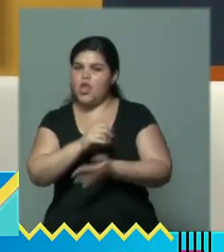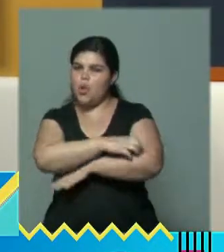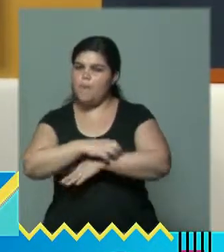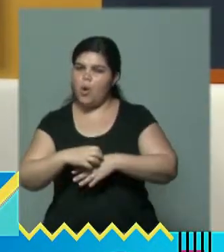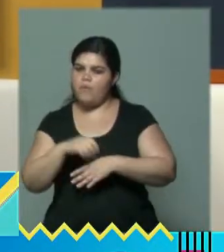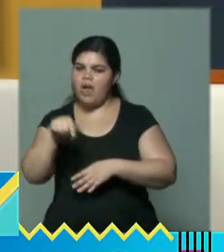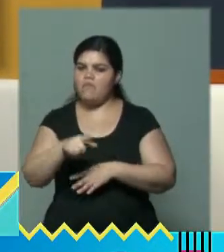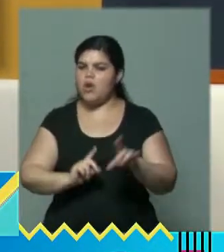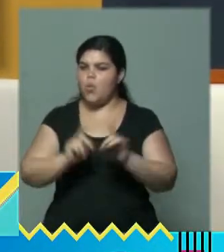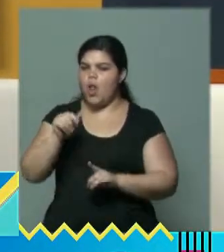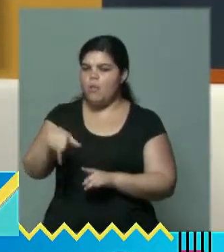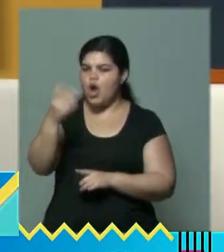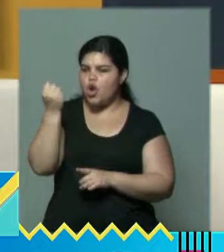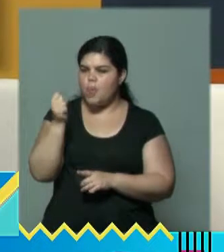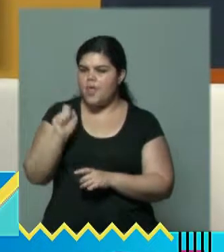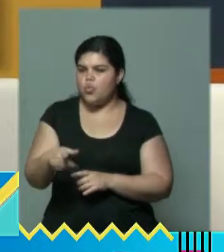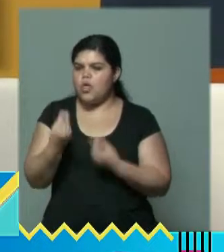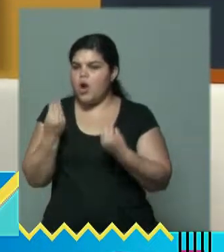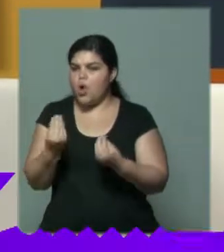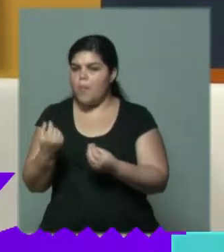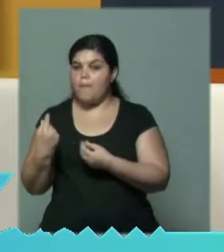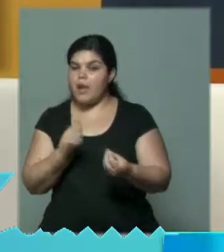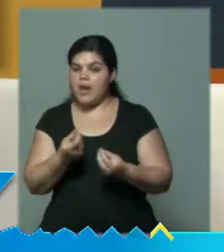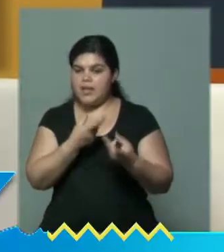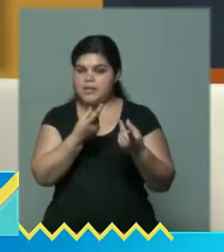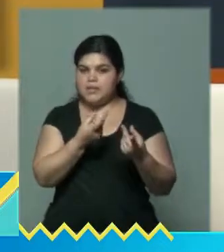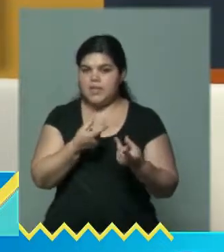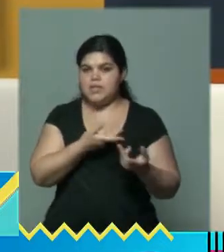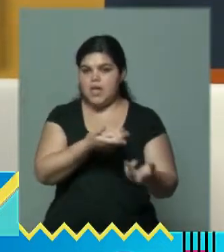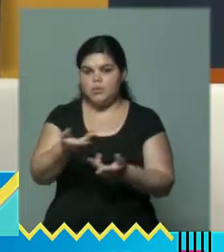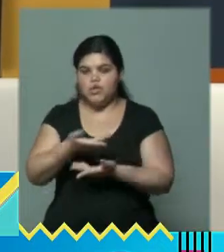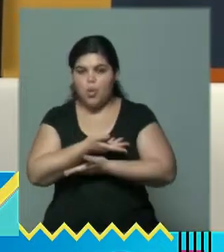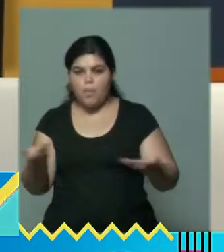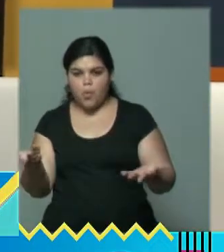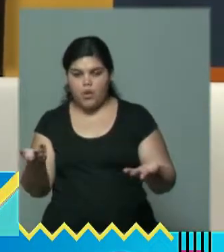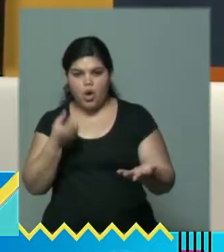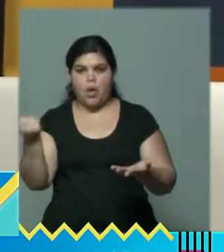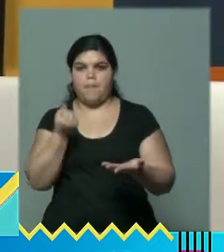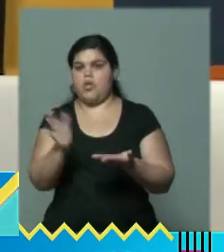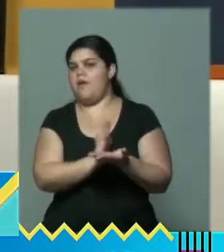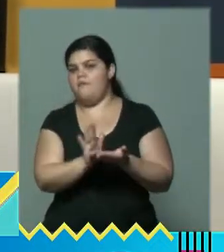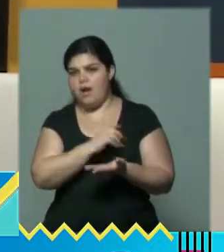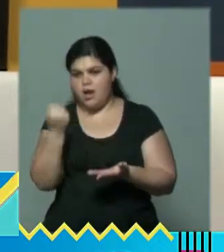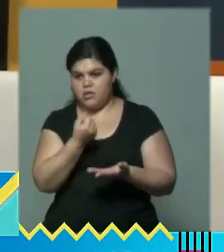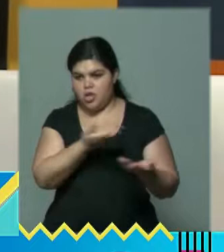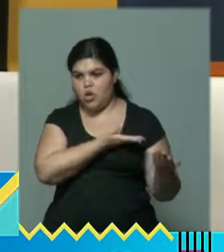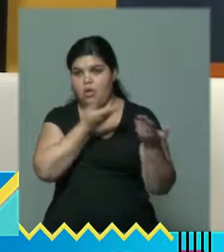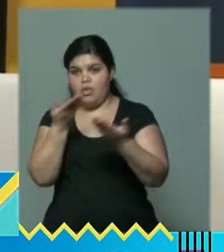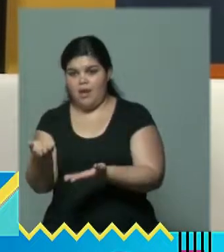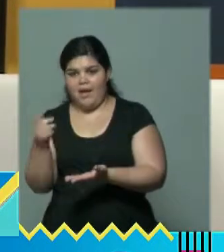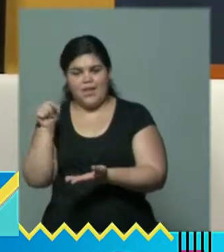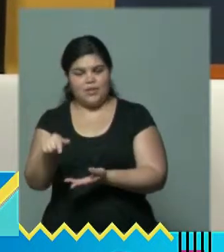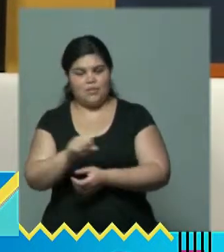qué capacidad económica tiene para poder acceder a un servicio público esencial y básico. Eso me parece que es una muy